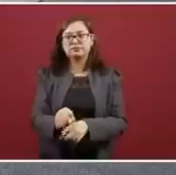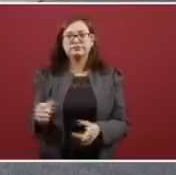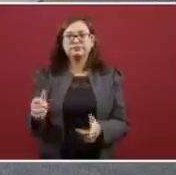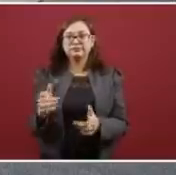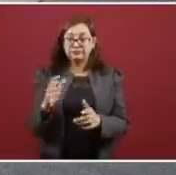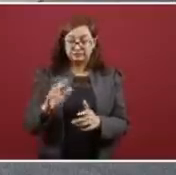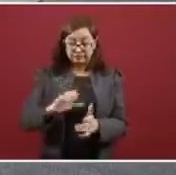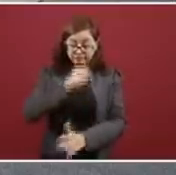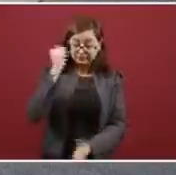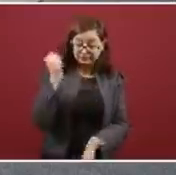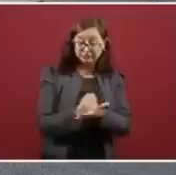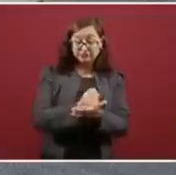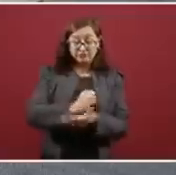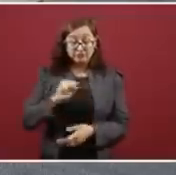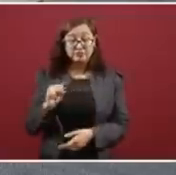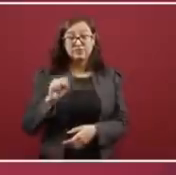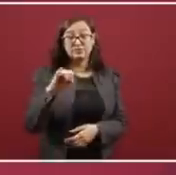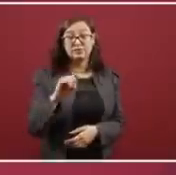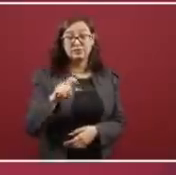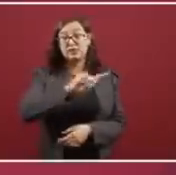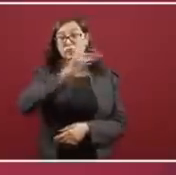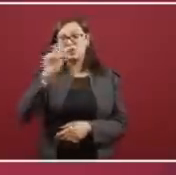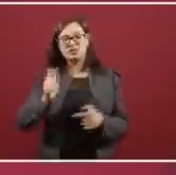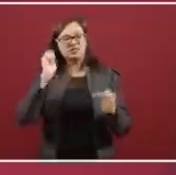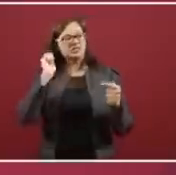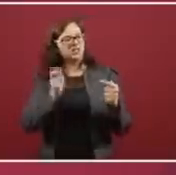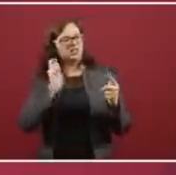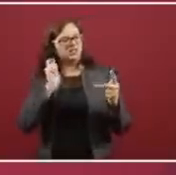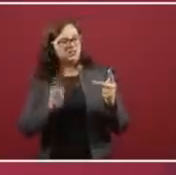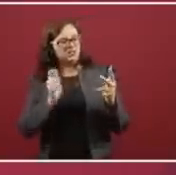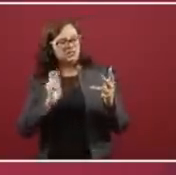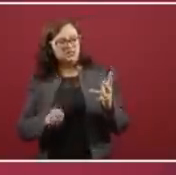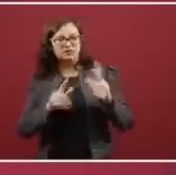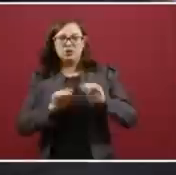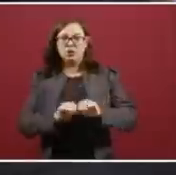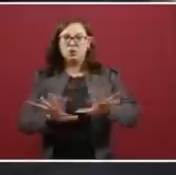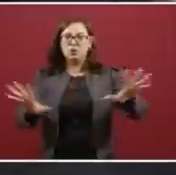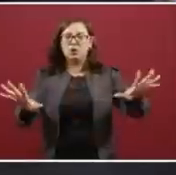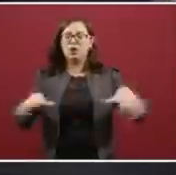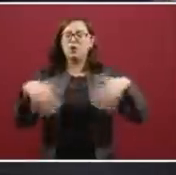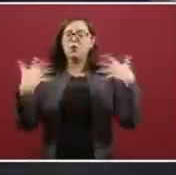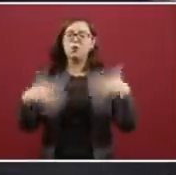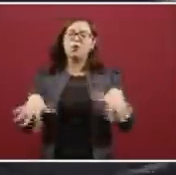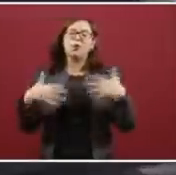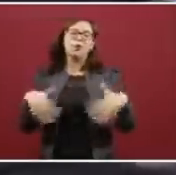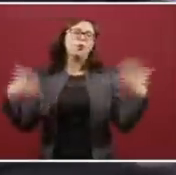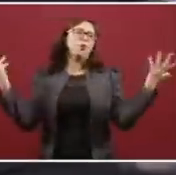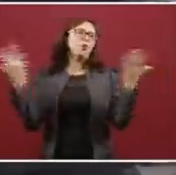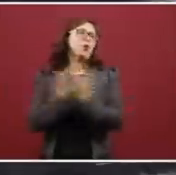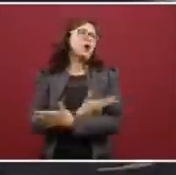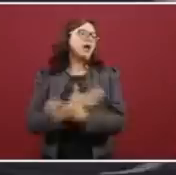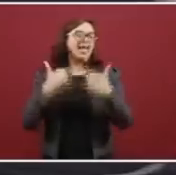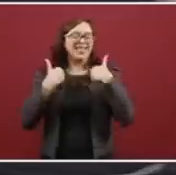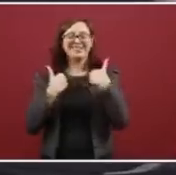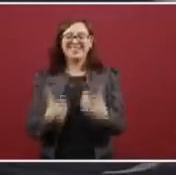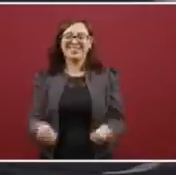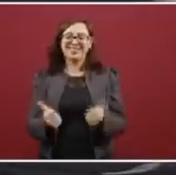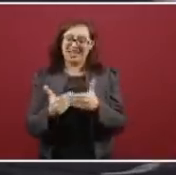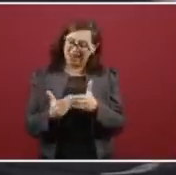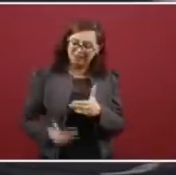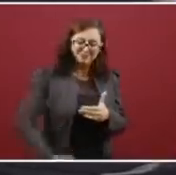conozca en qué consisten estos cambios se va a comprender de que ya estamos